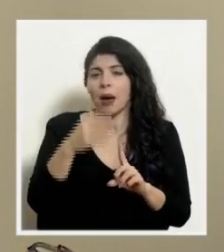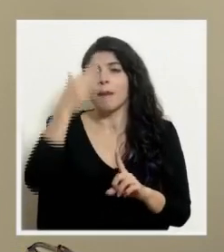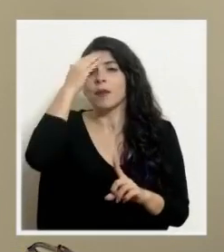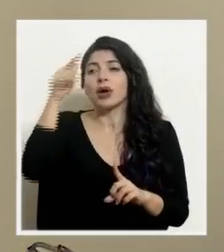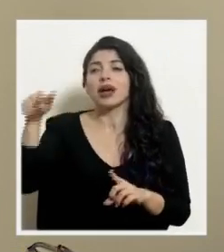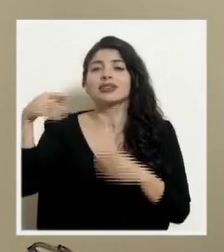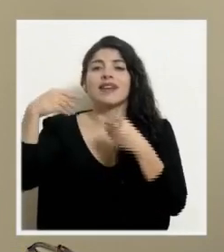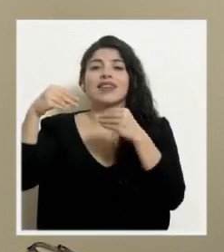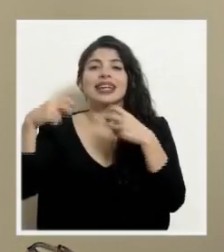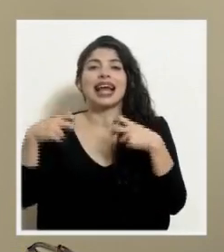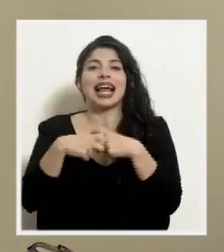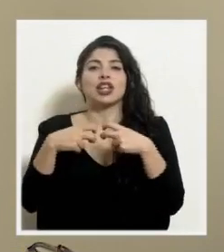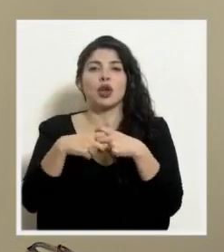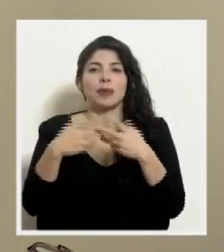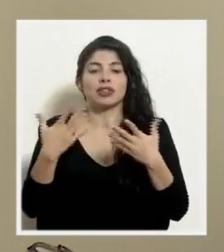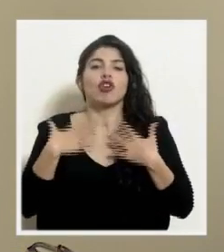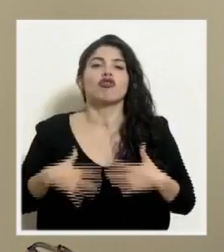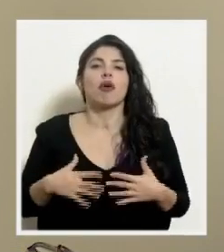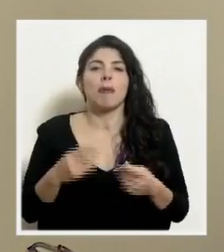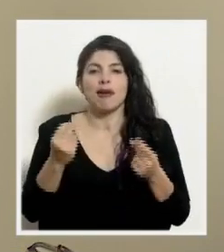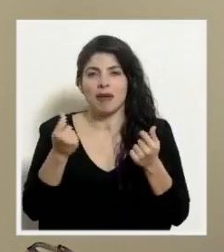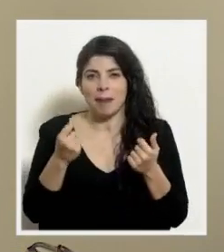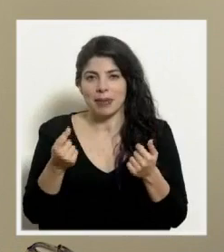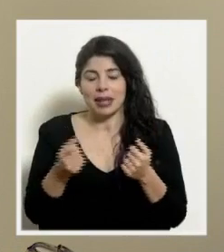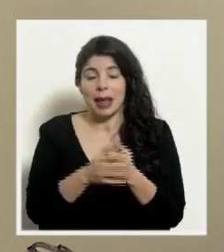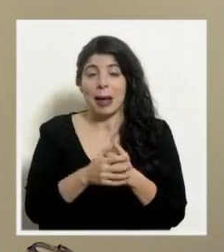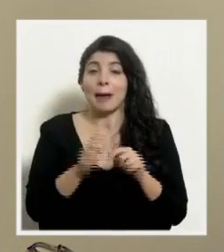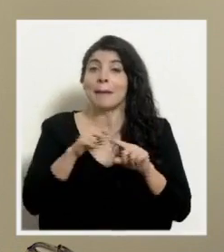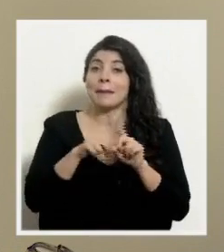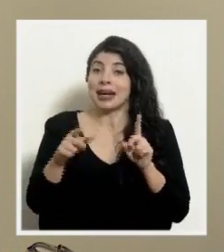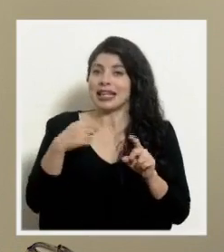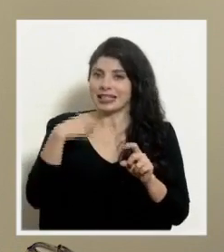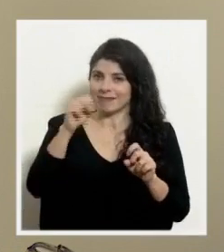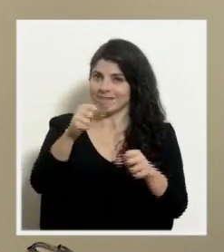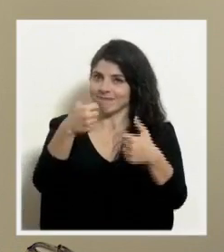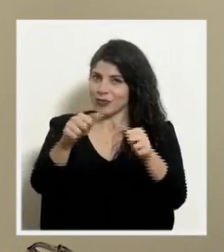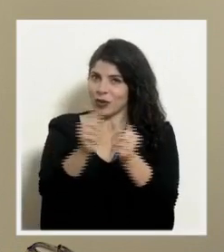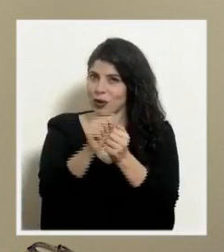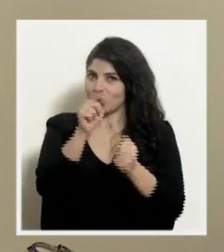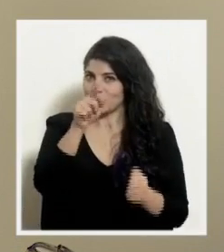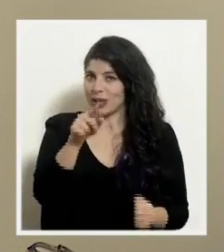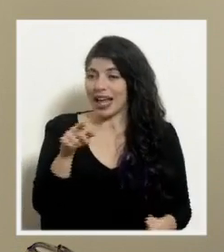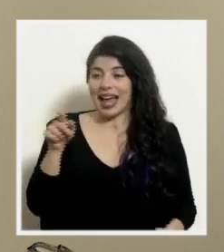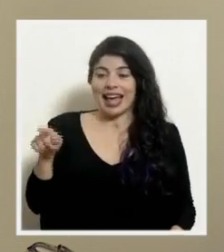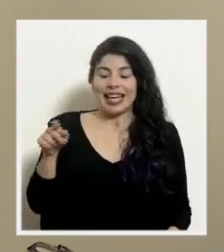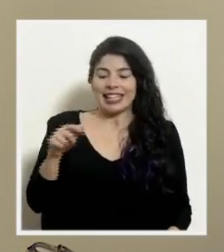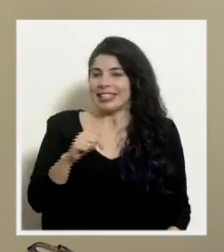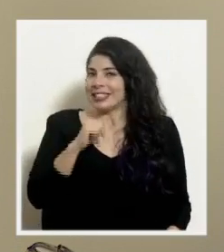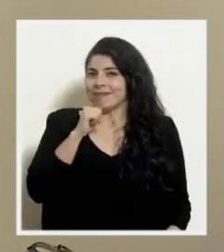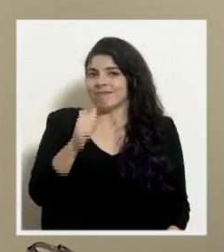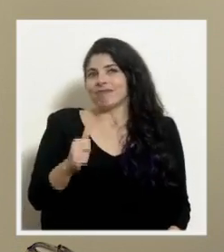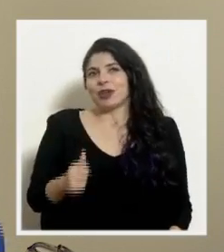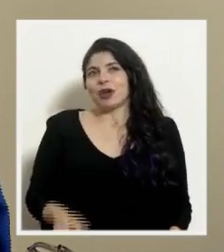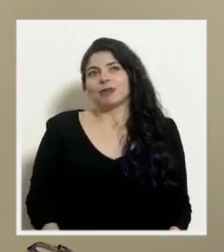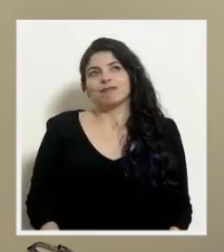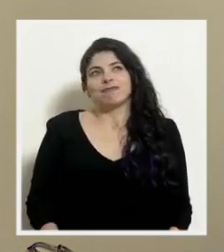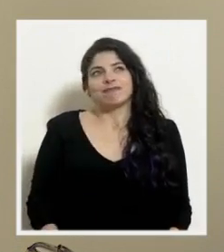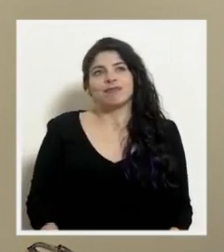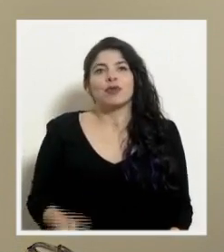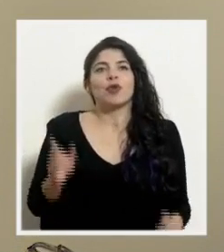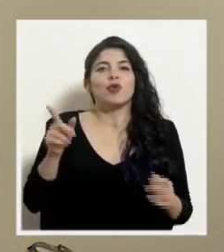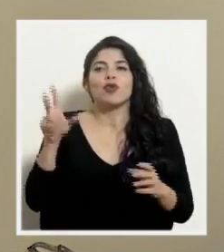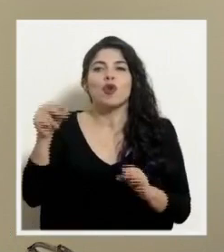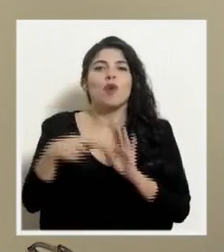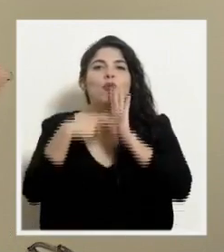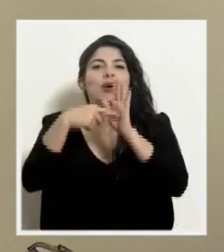electrodomésticos y, digamos, ropa rápida. Pero sí estoy de acuerdo con usted que no es una condición de